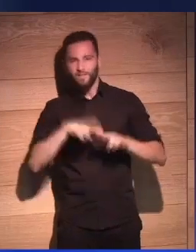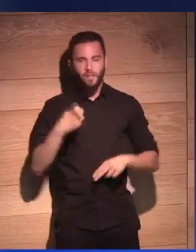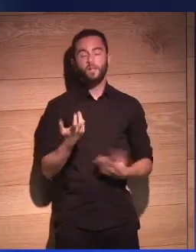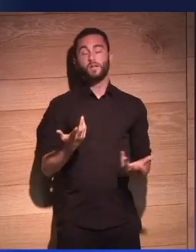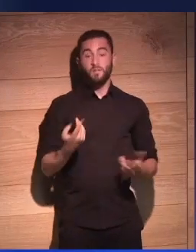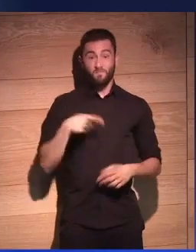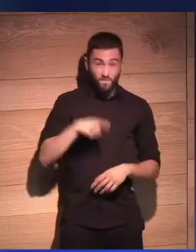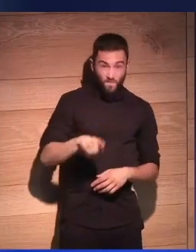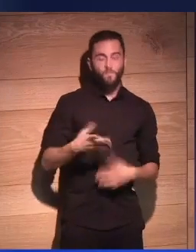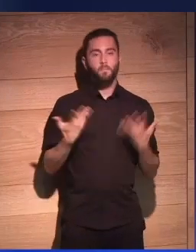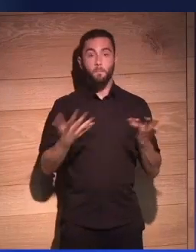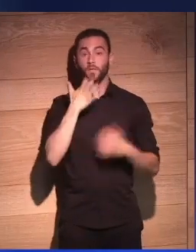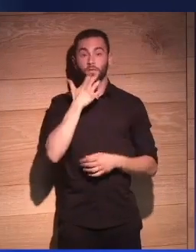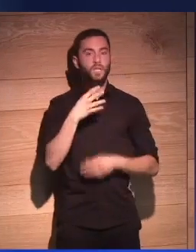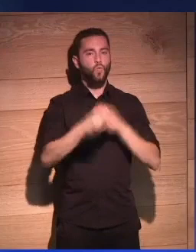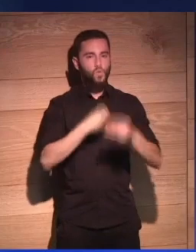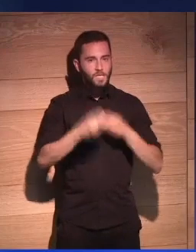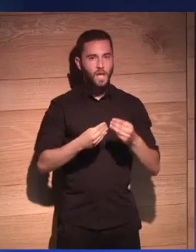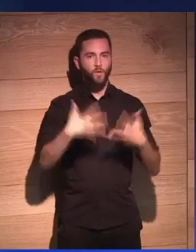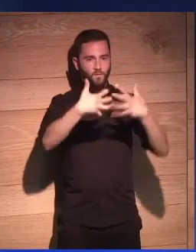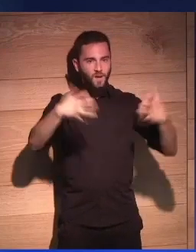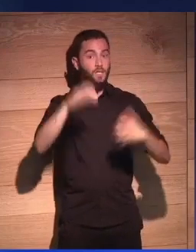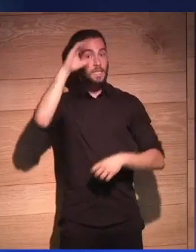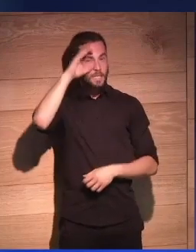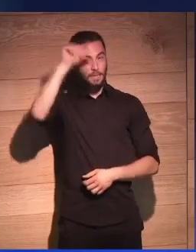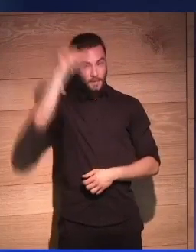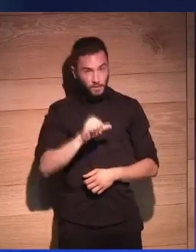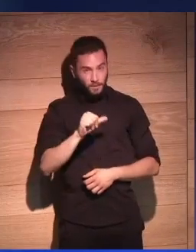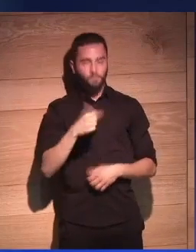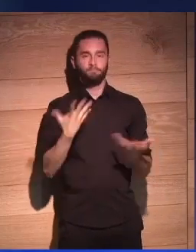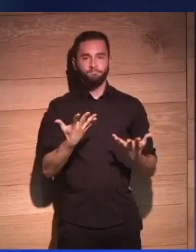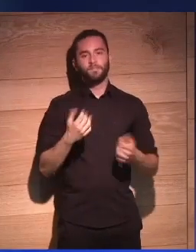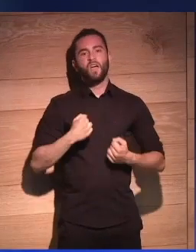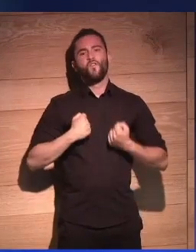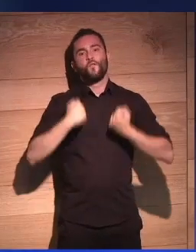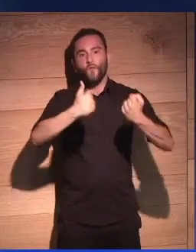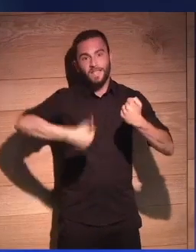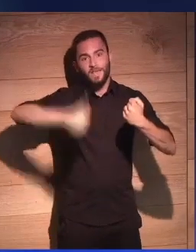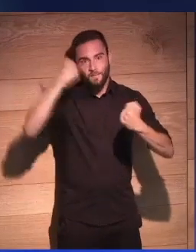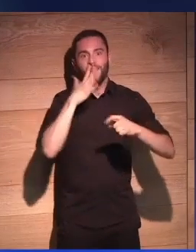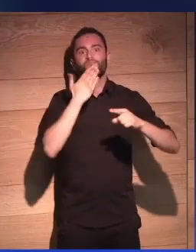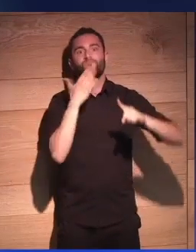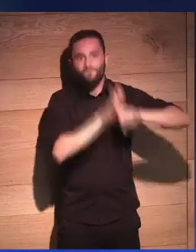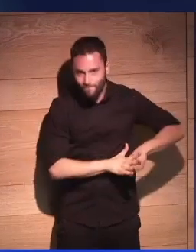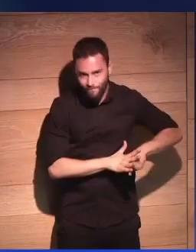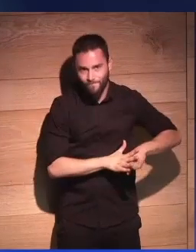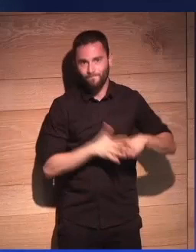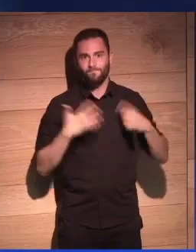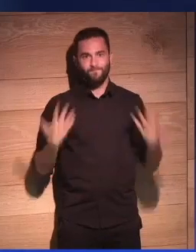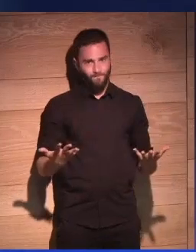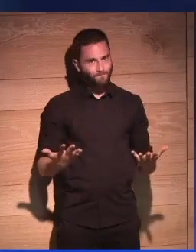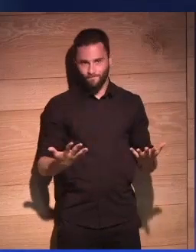cada vez que usamos y escuchamos una frase así, estamos fortaleciendo el edadismo. Y